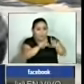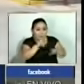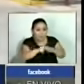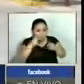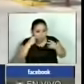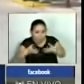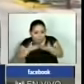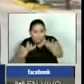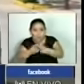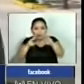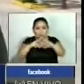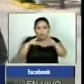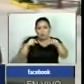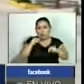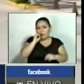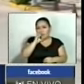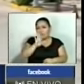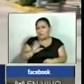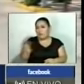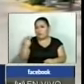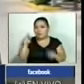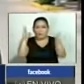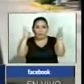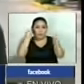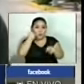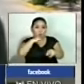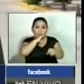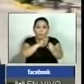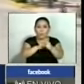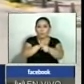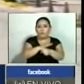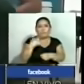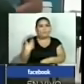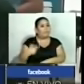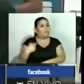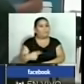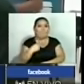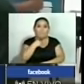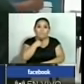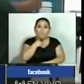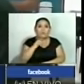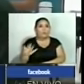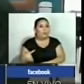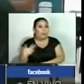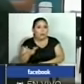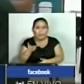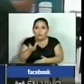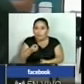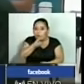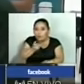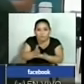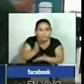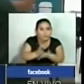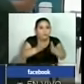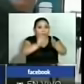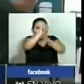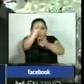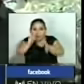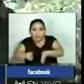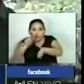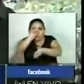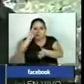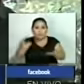Investiga. Asegura que informar sobre la emergencia sanitaria es un reto, por la falta de acceso a instituciones